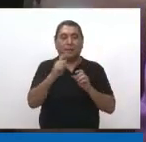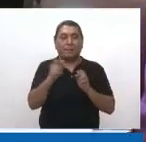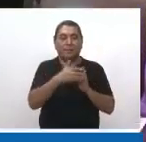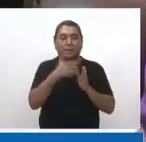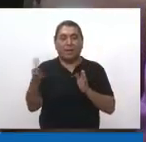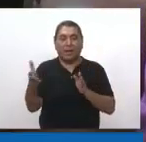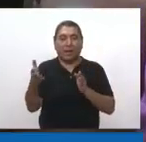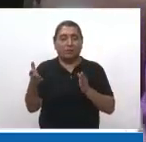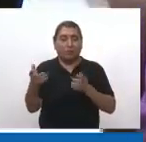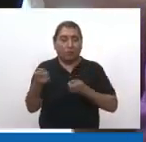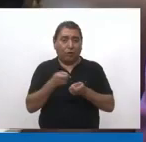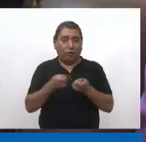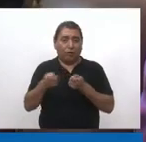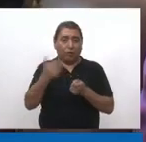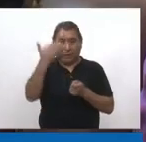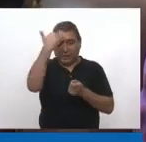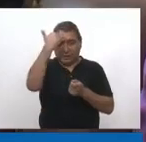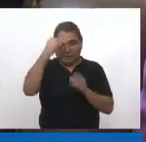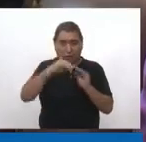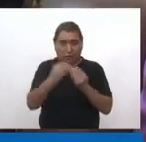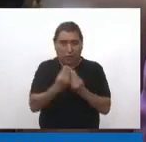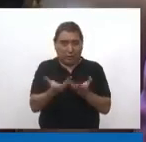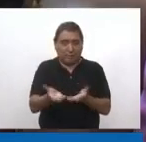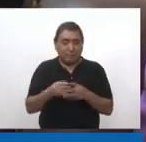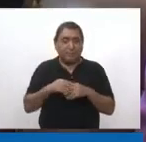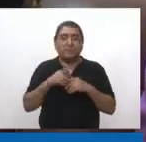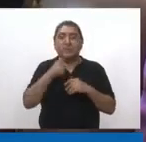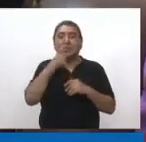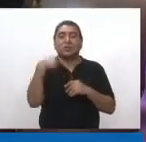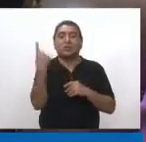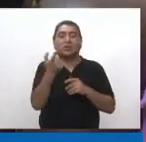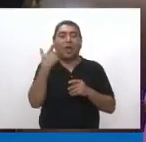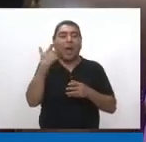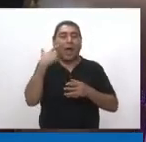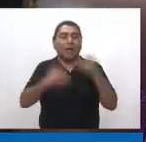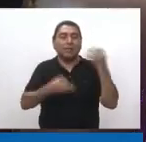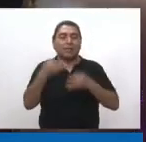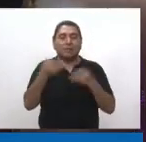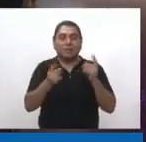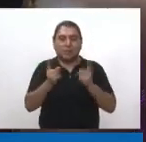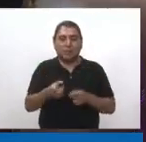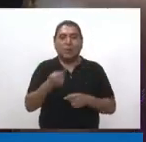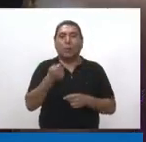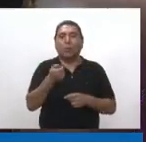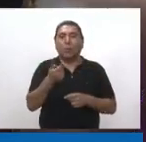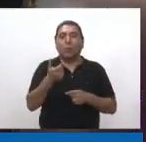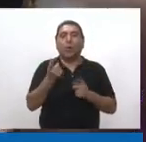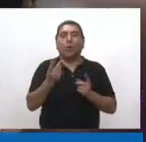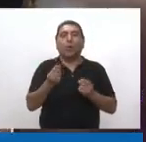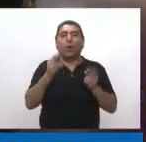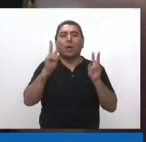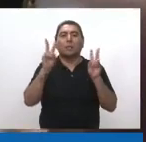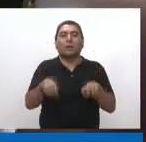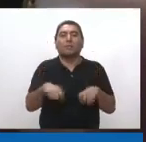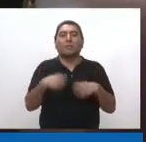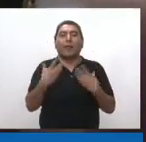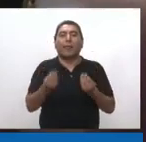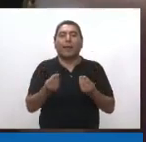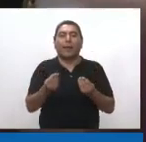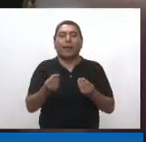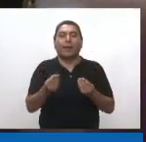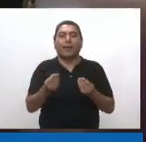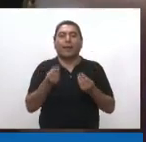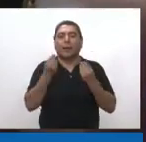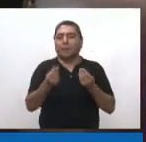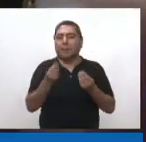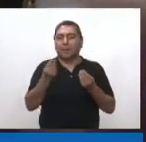15. Y además, si analizamos un poquito el tema de qué pasó